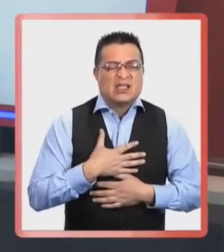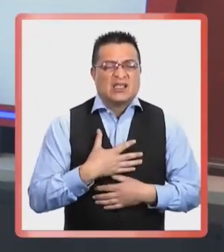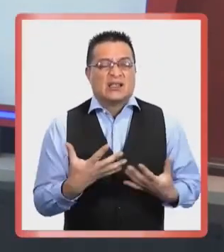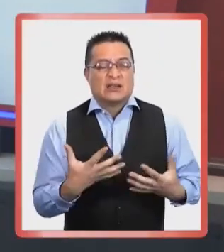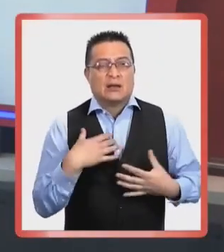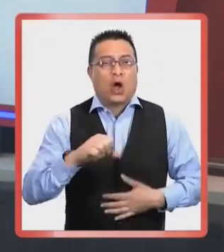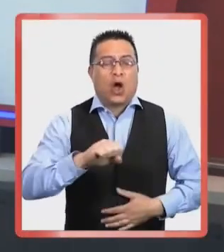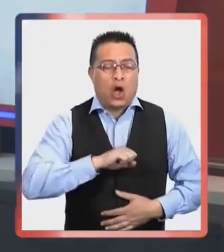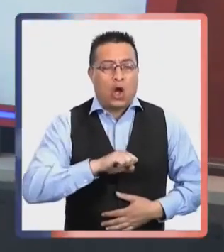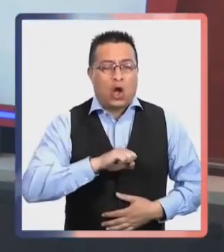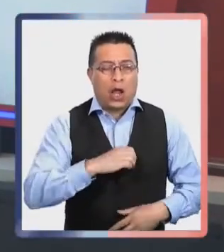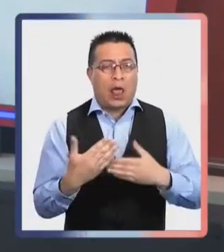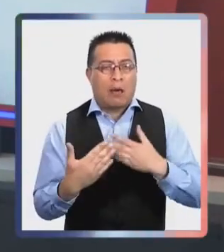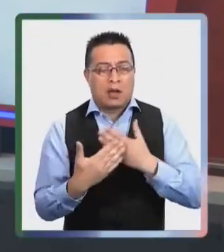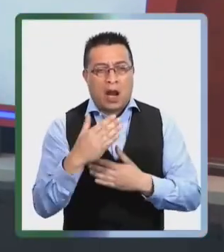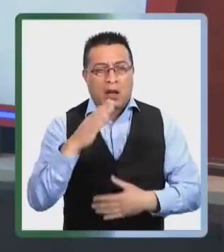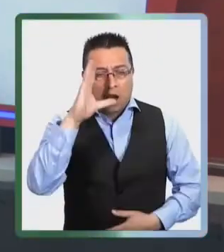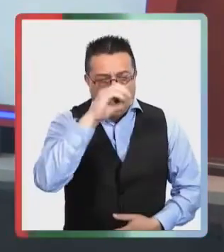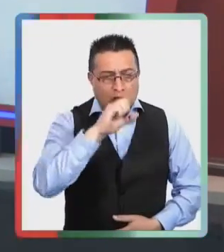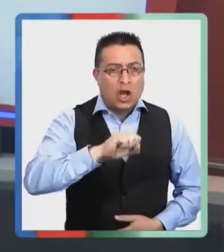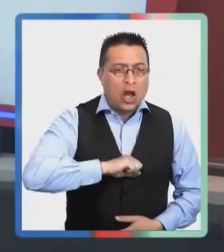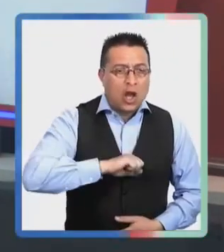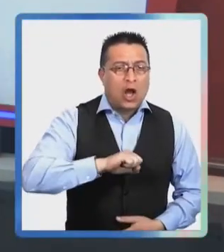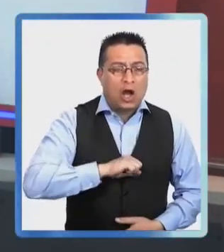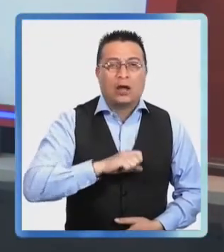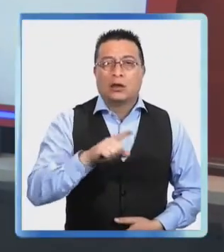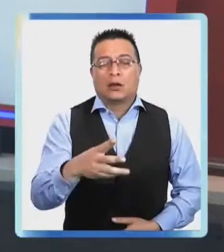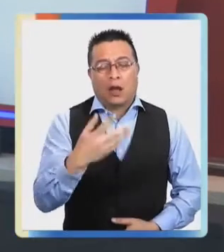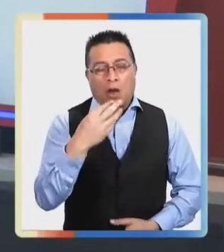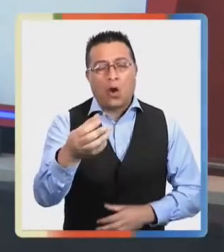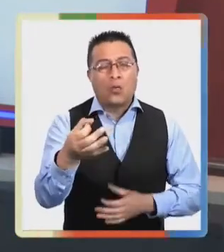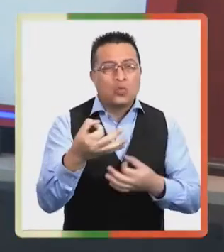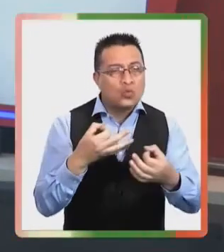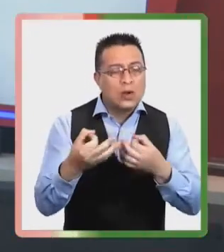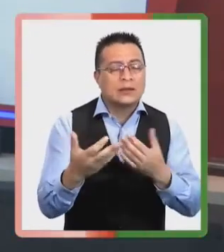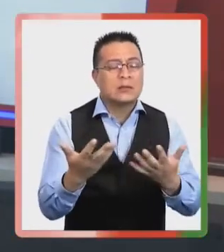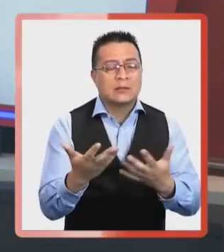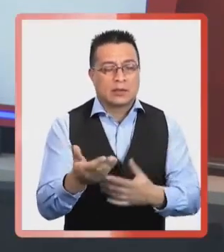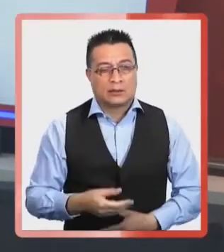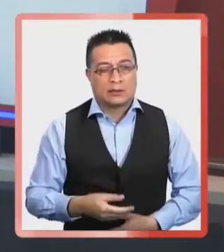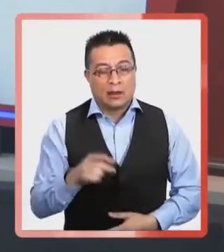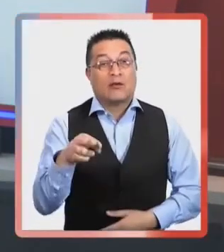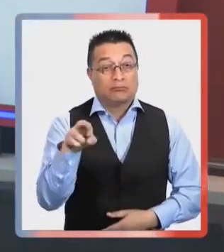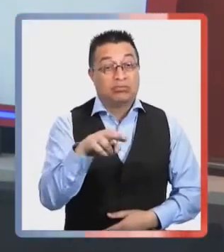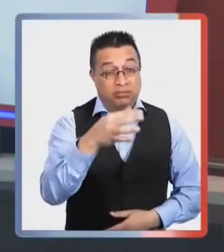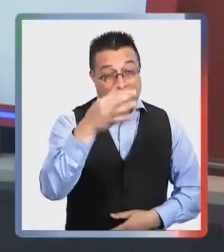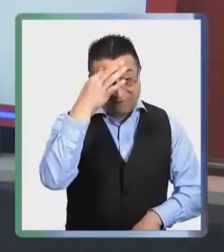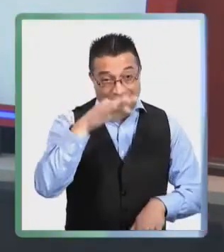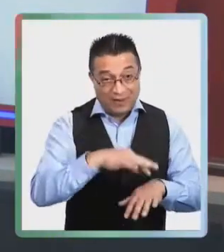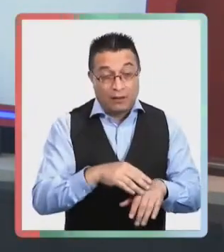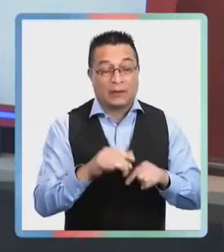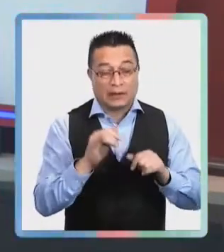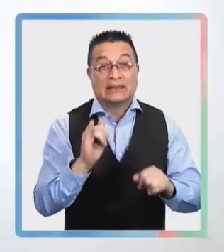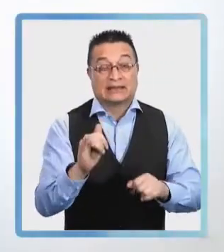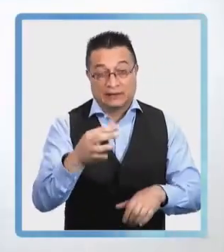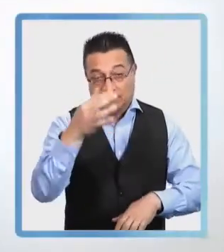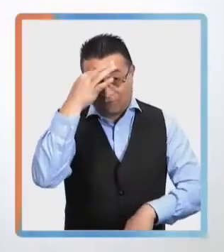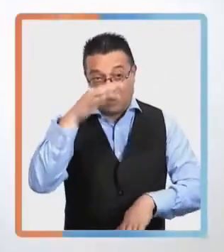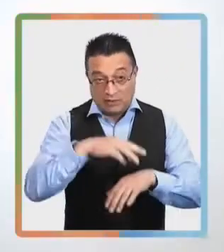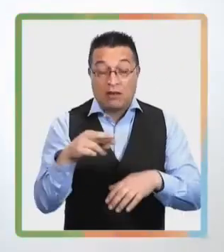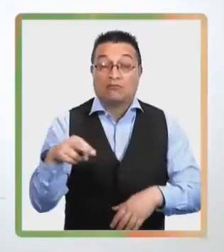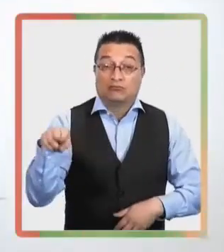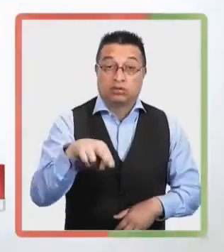una especie de opresión en el pecho, que genera tos por las mañanas, por las noches. Cuéntanos un poquito más de esta afección que es crónica. Así